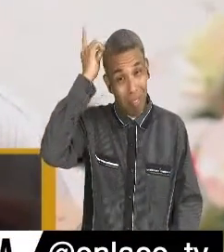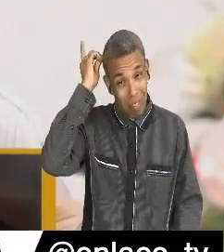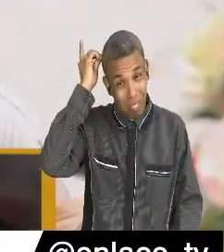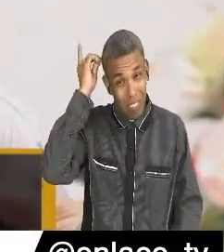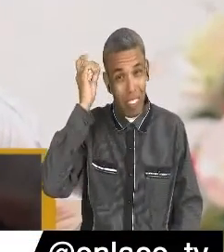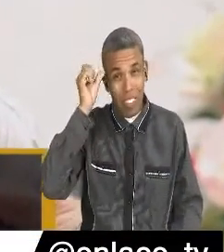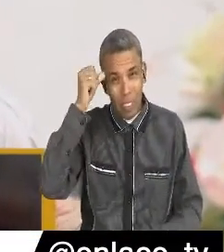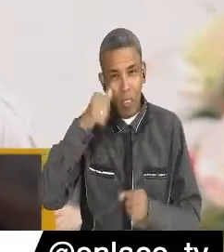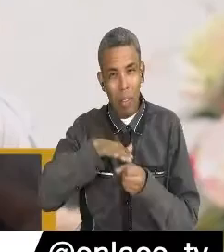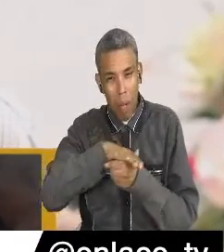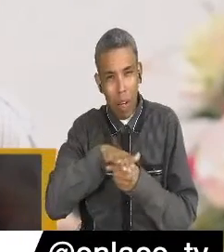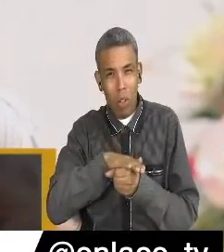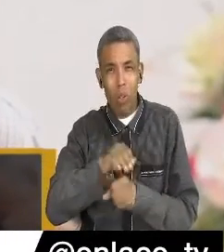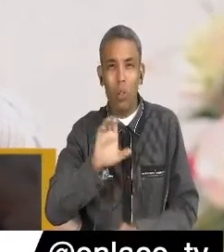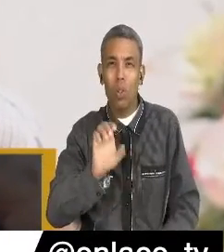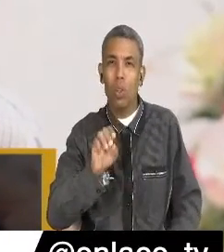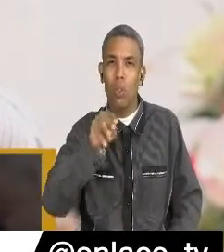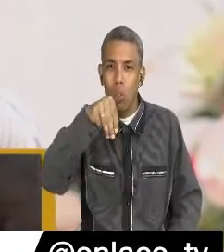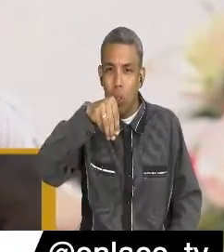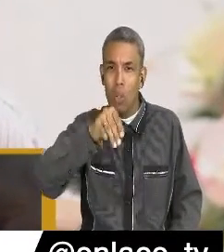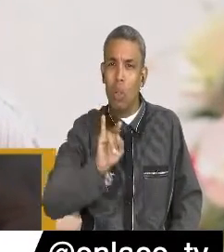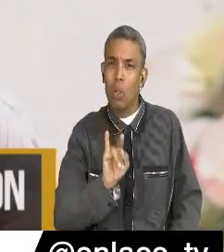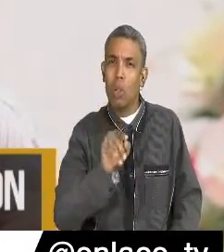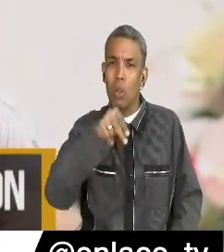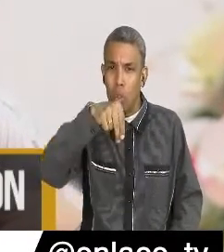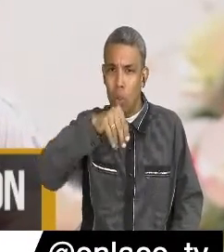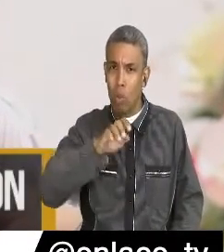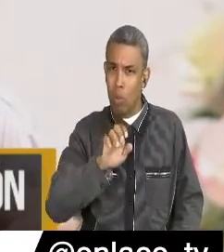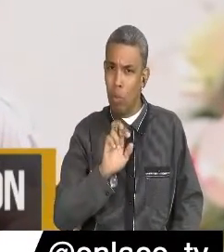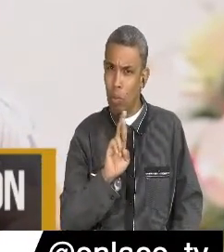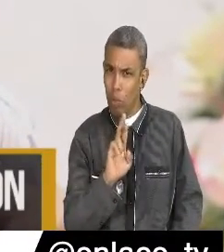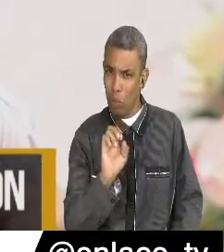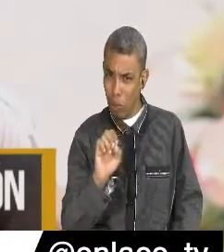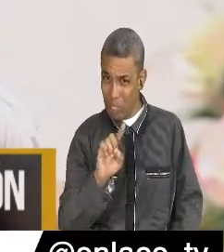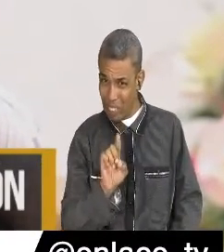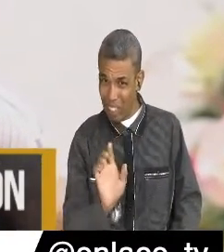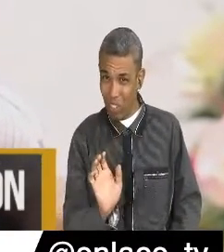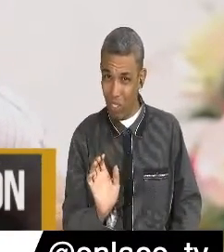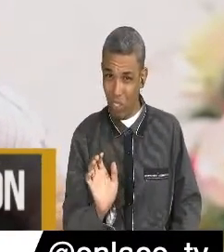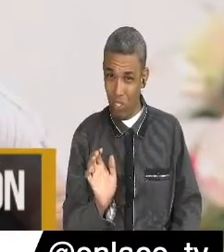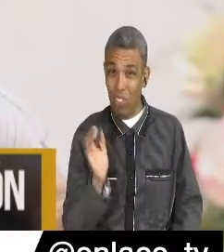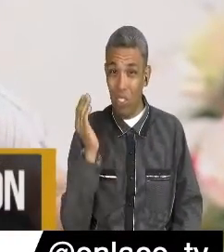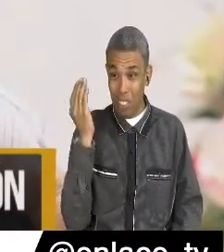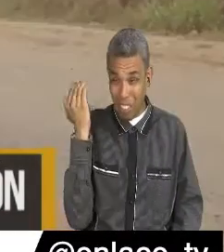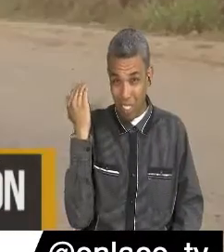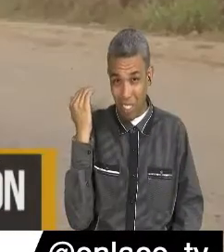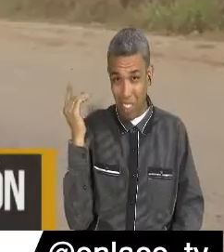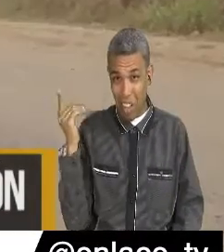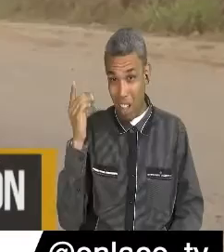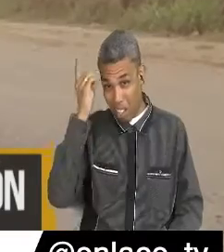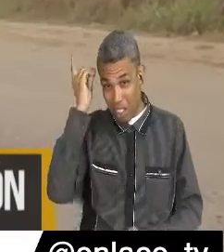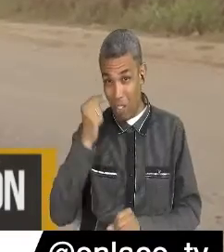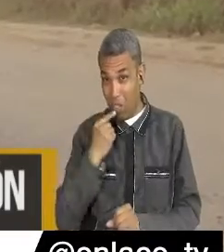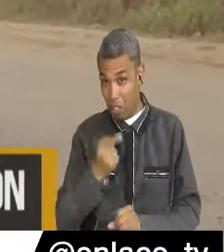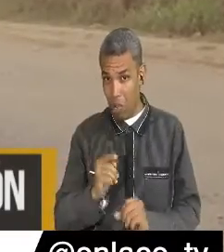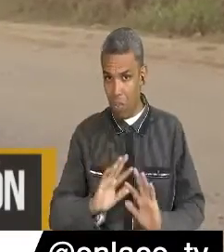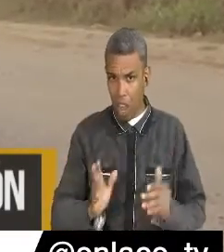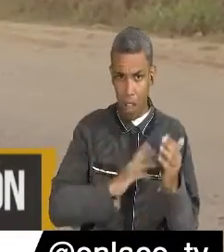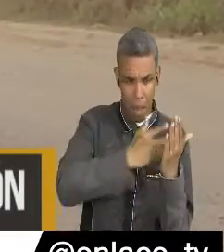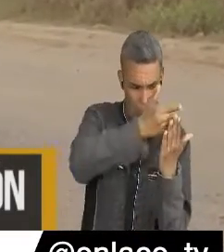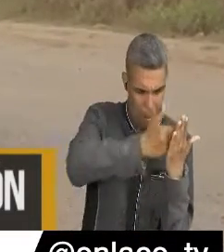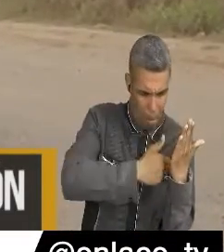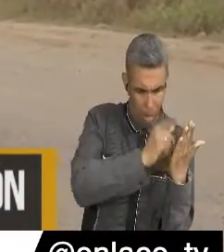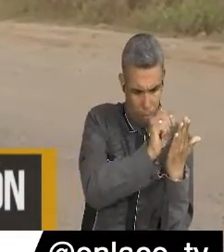barrio Los Comuneros. Se va a pavimentar, se está armando todo el proyecto desde Los Comuneros hasta la